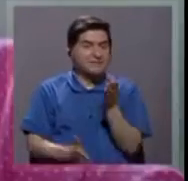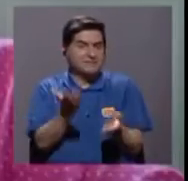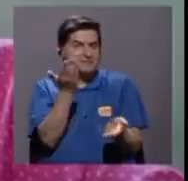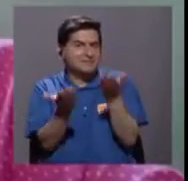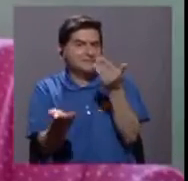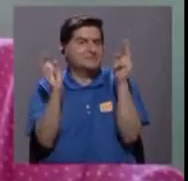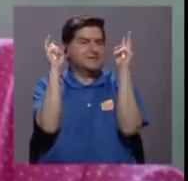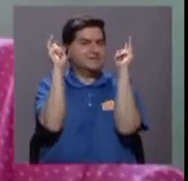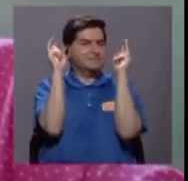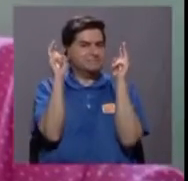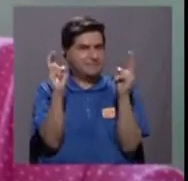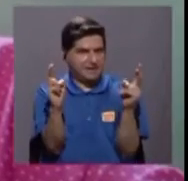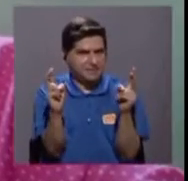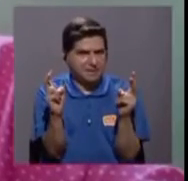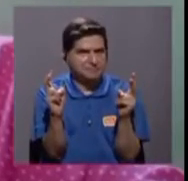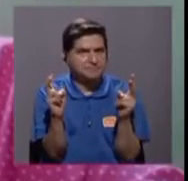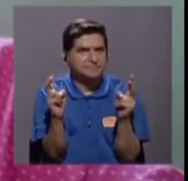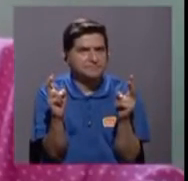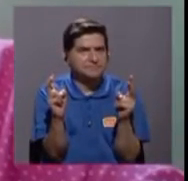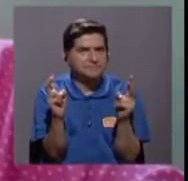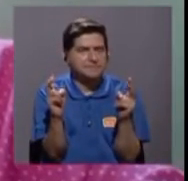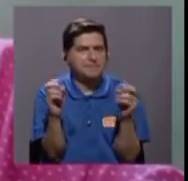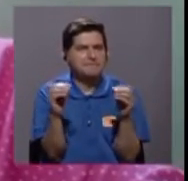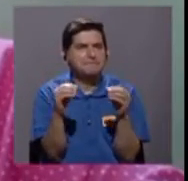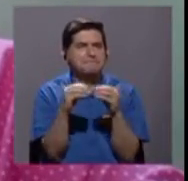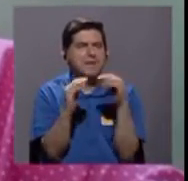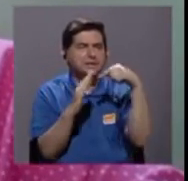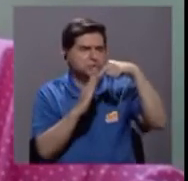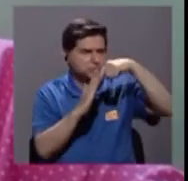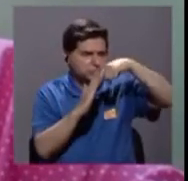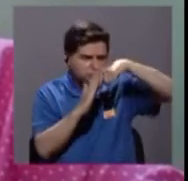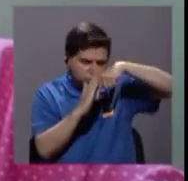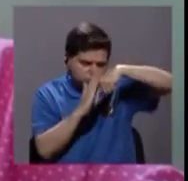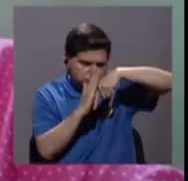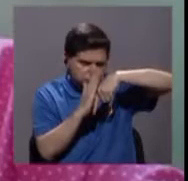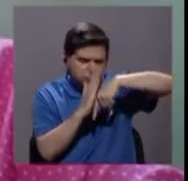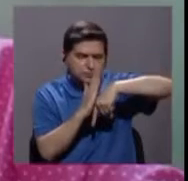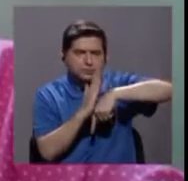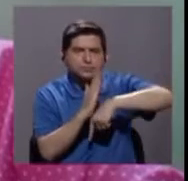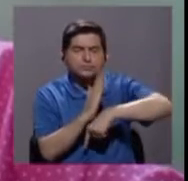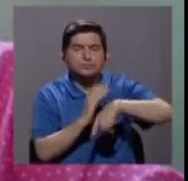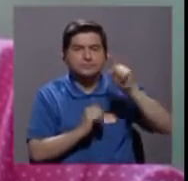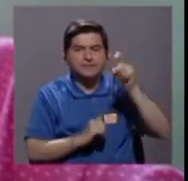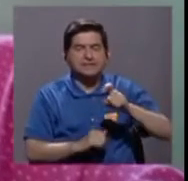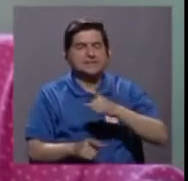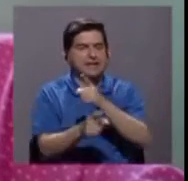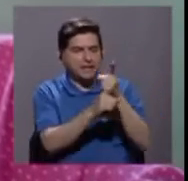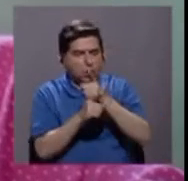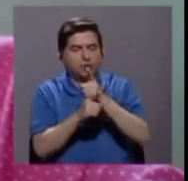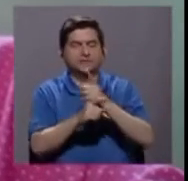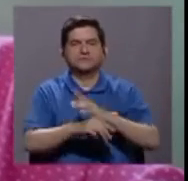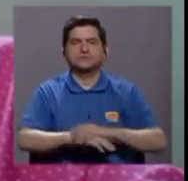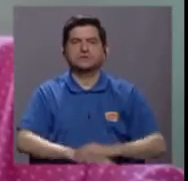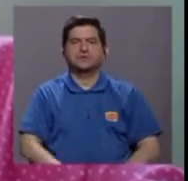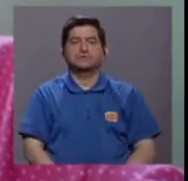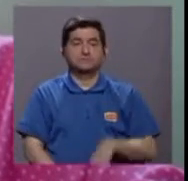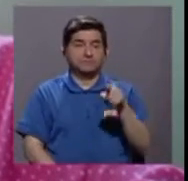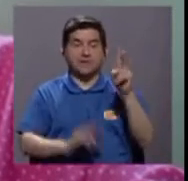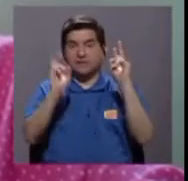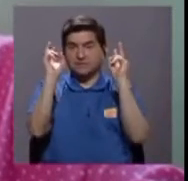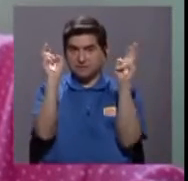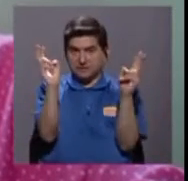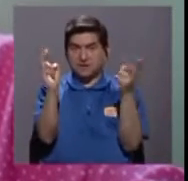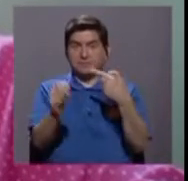de los temas más profundos que tenemos que corregir. Ese es un